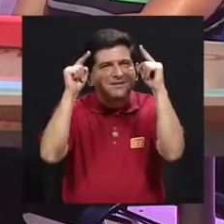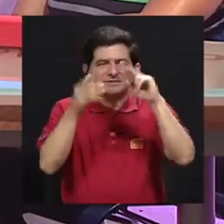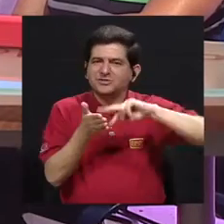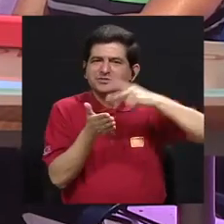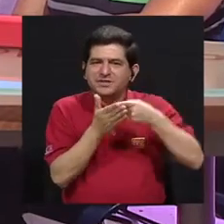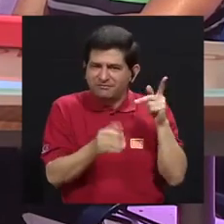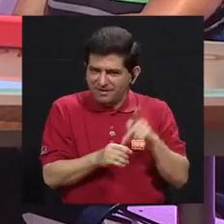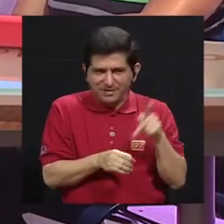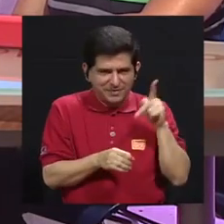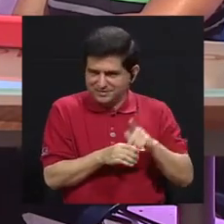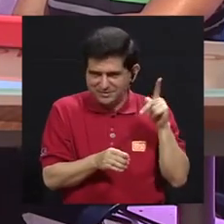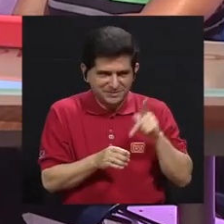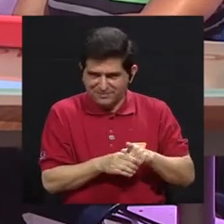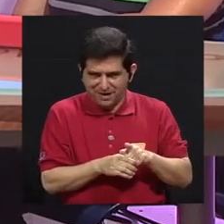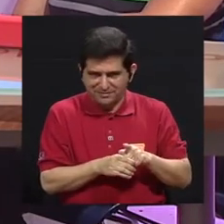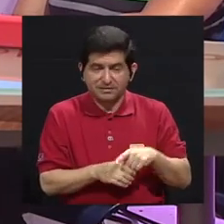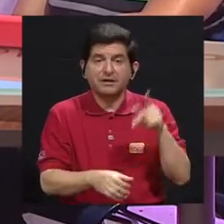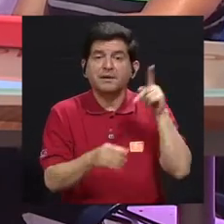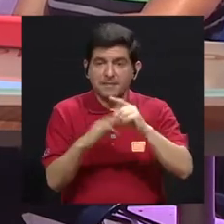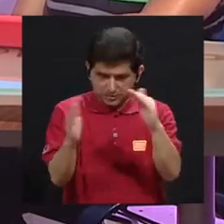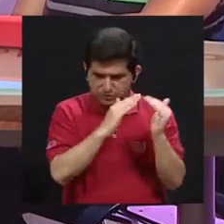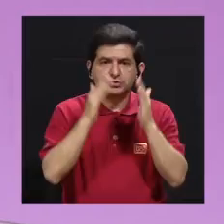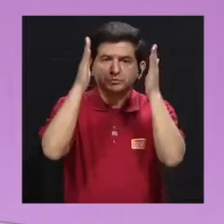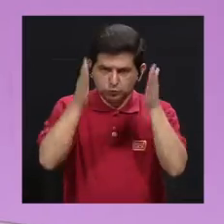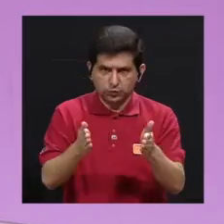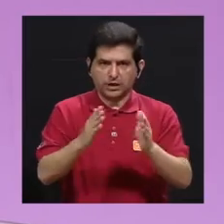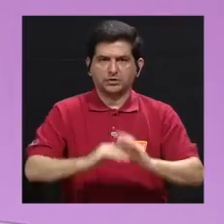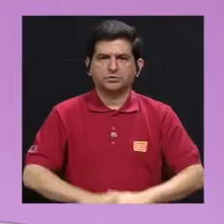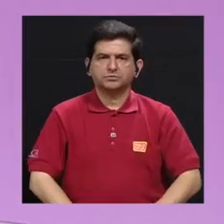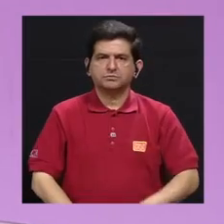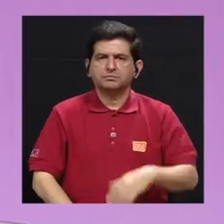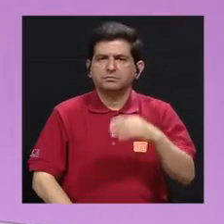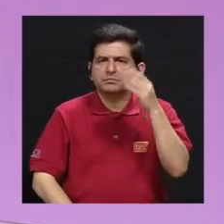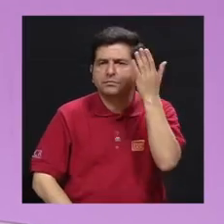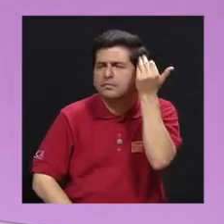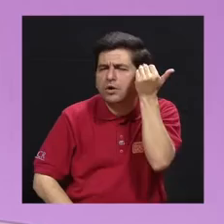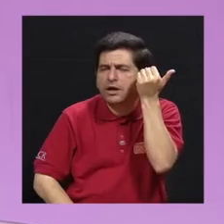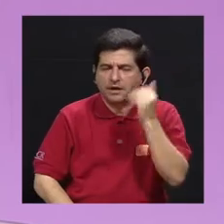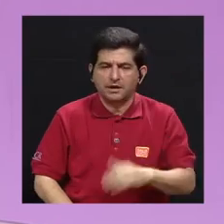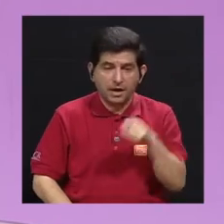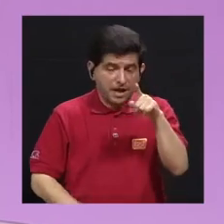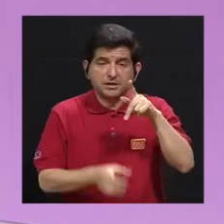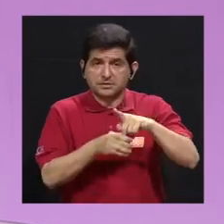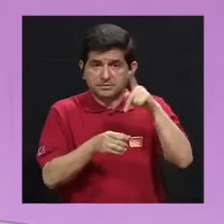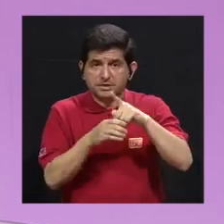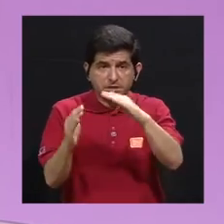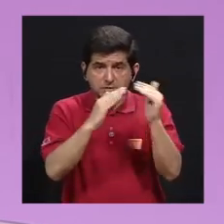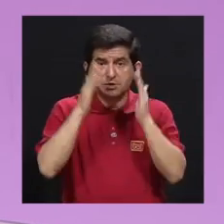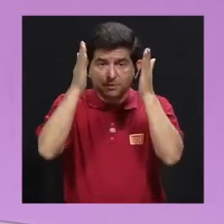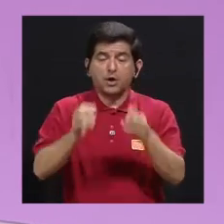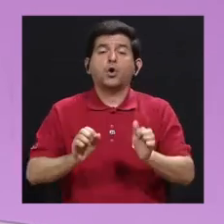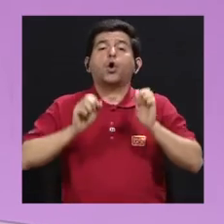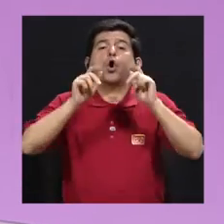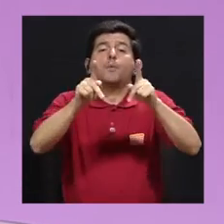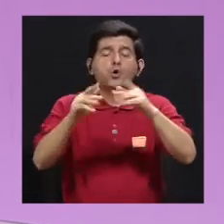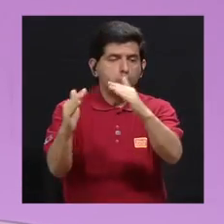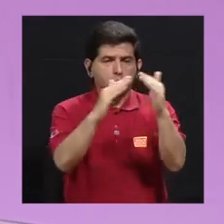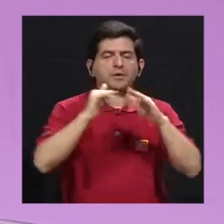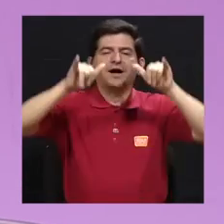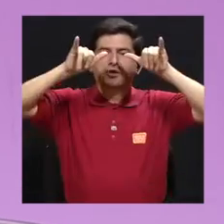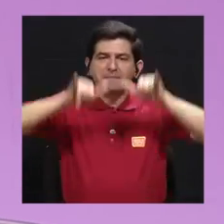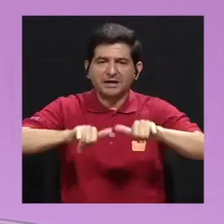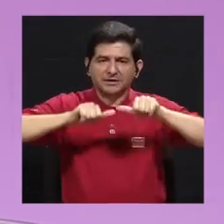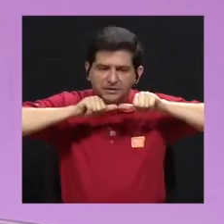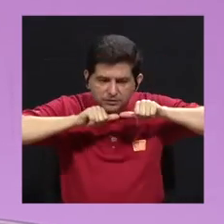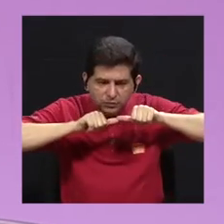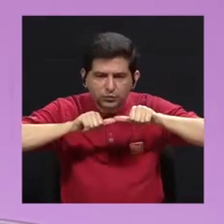es la participación la participación ciudadana porque la participación ciudadana permite que un barrio sea